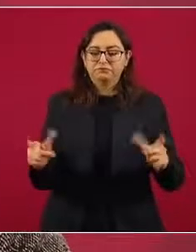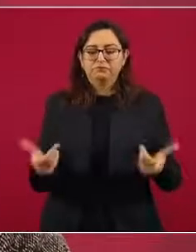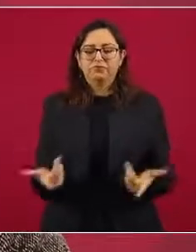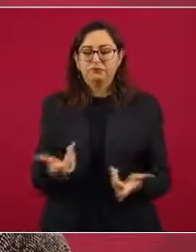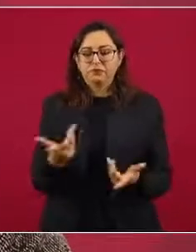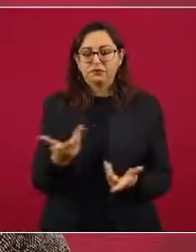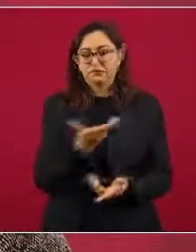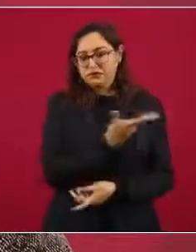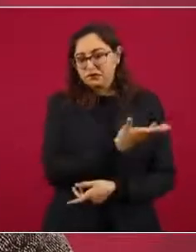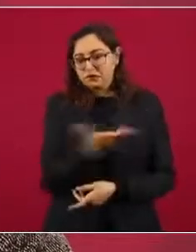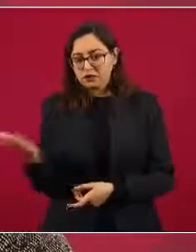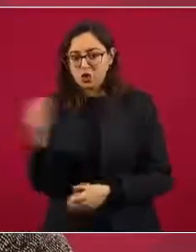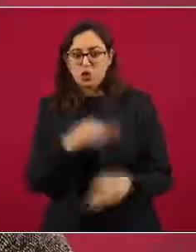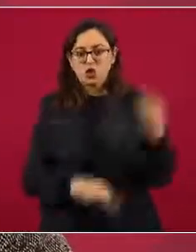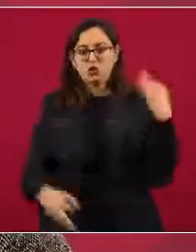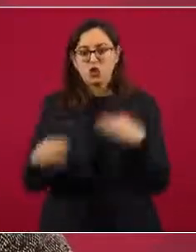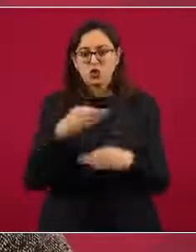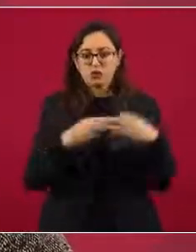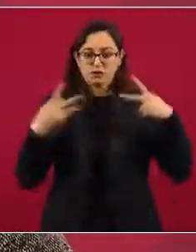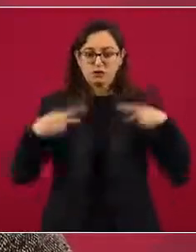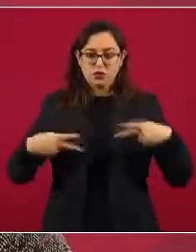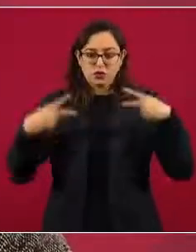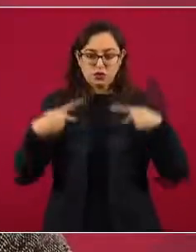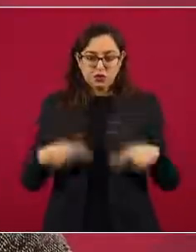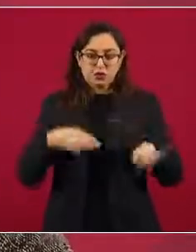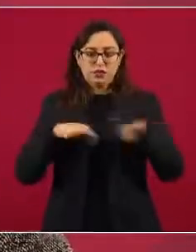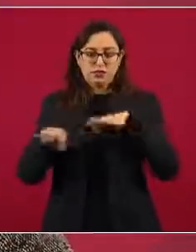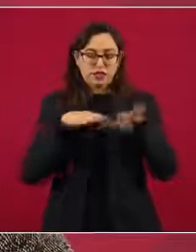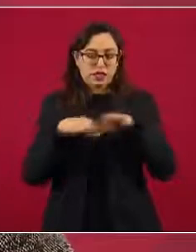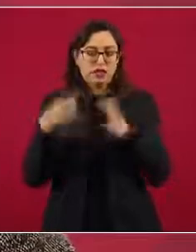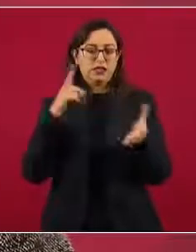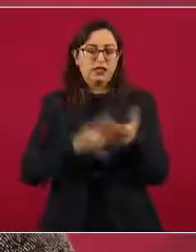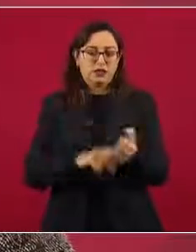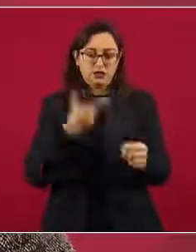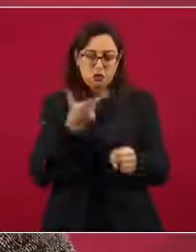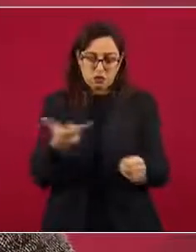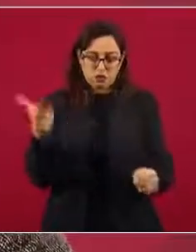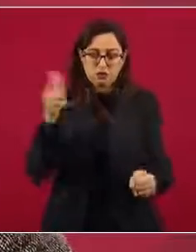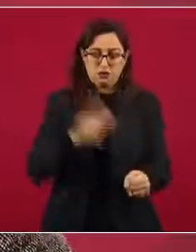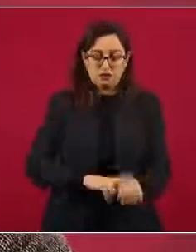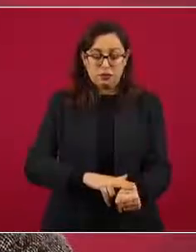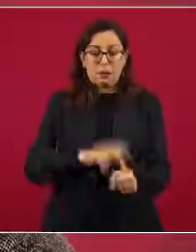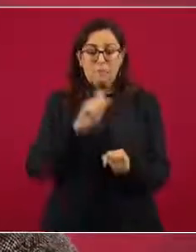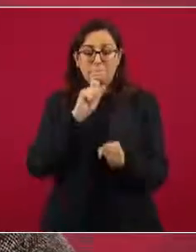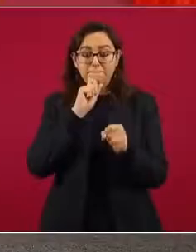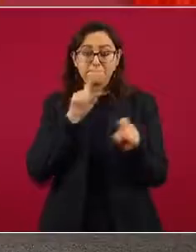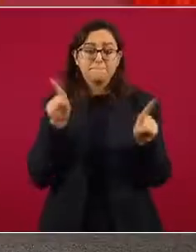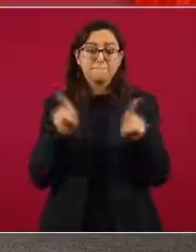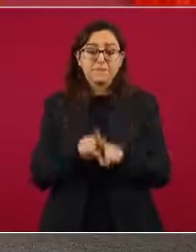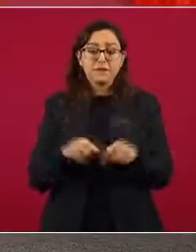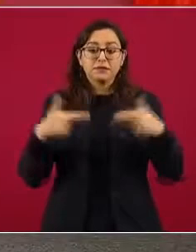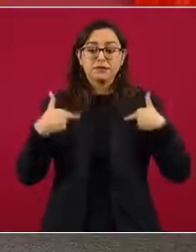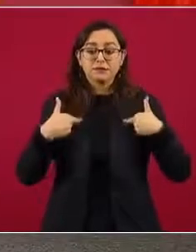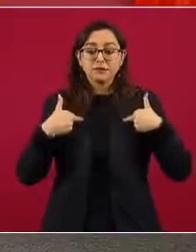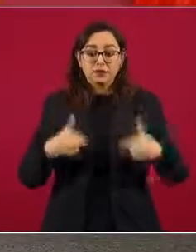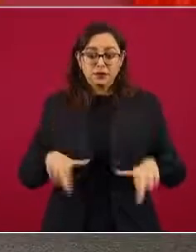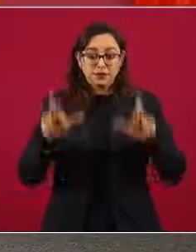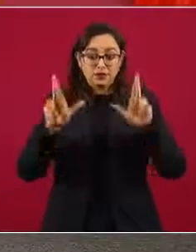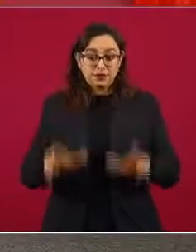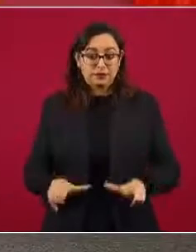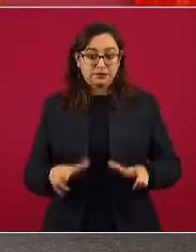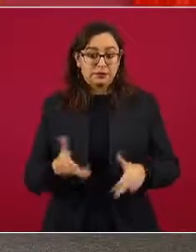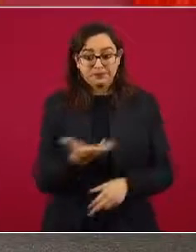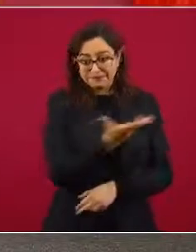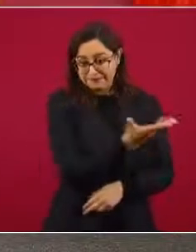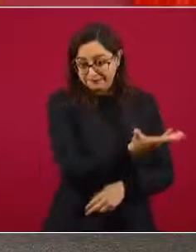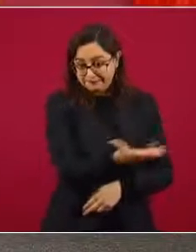en honor a todo el personal de salud del país, y en representación de la recepción de estas placas